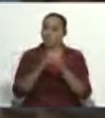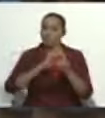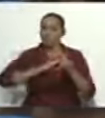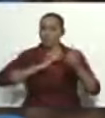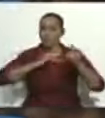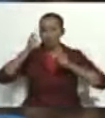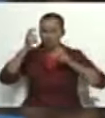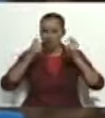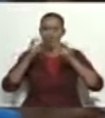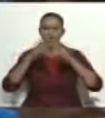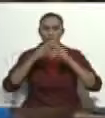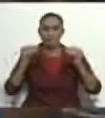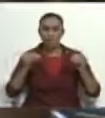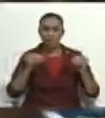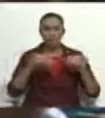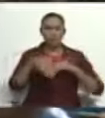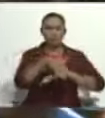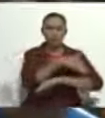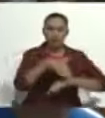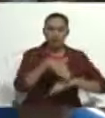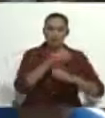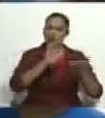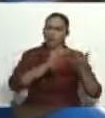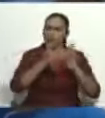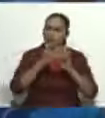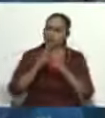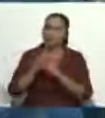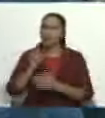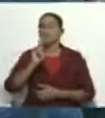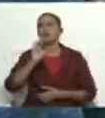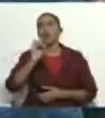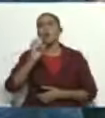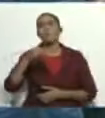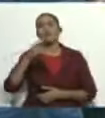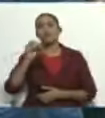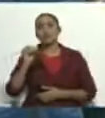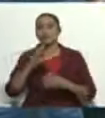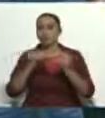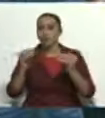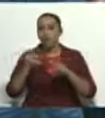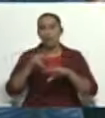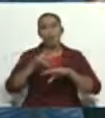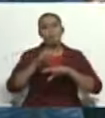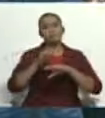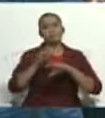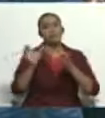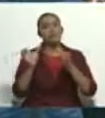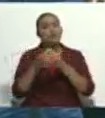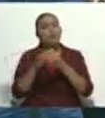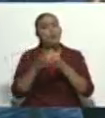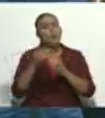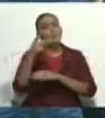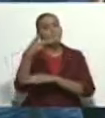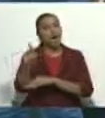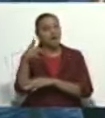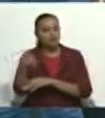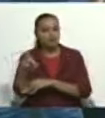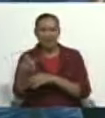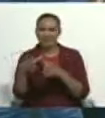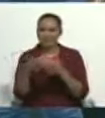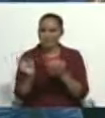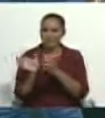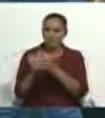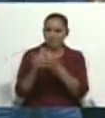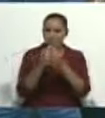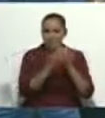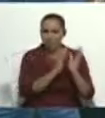calles, en comunidades, en VC, en equipos parroquiales, en equipos municipales y